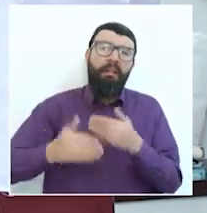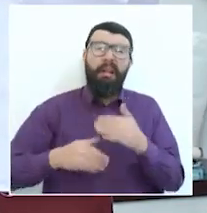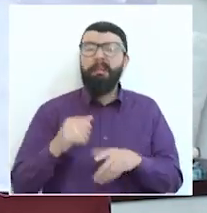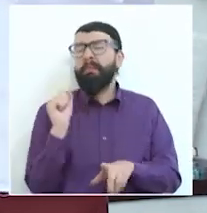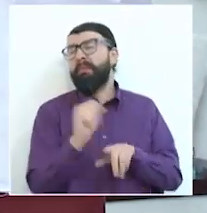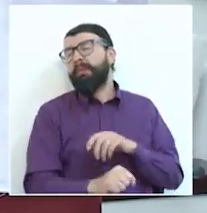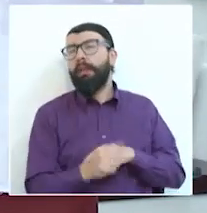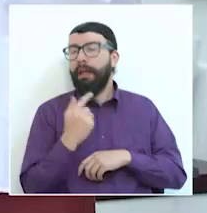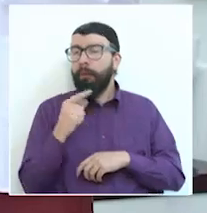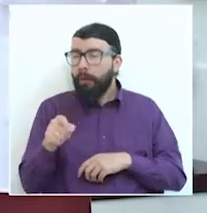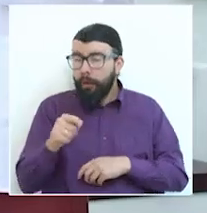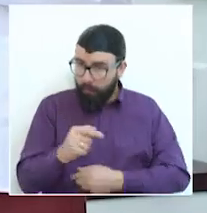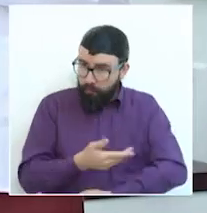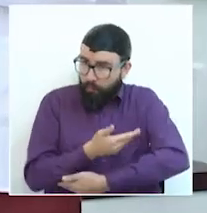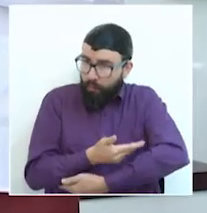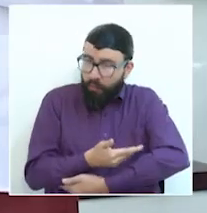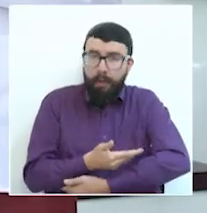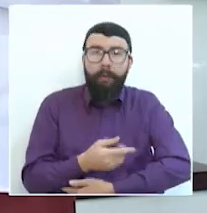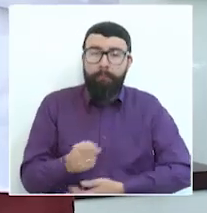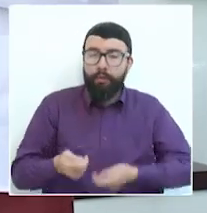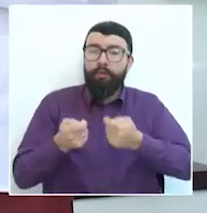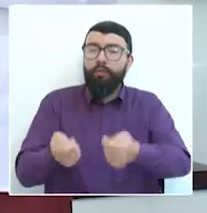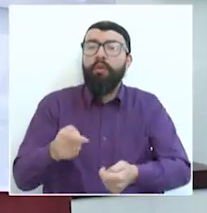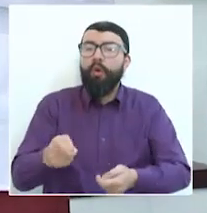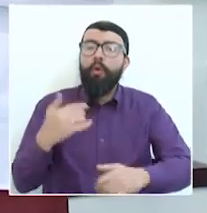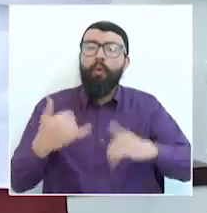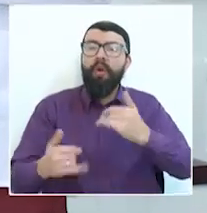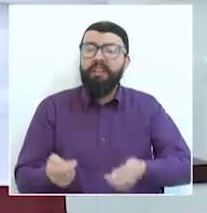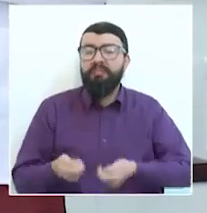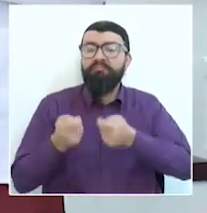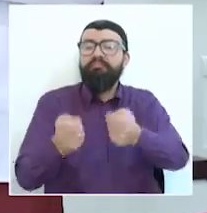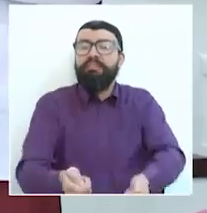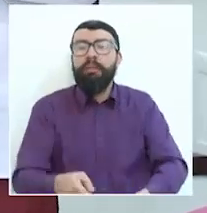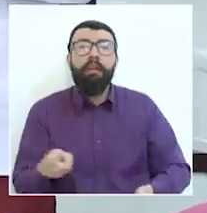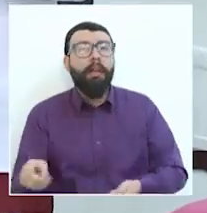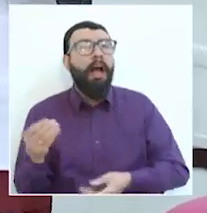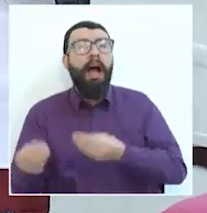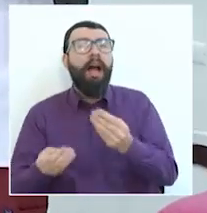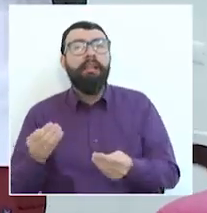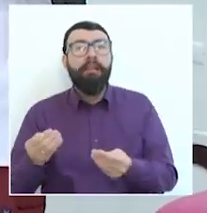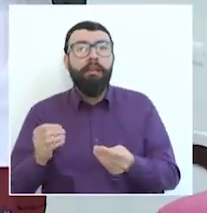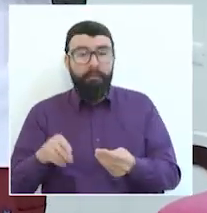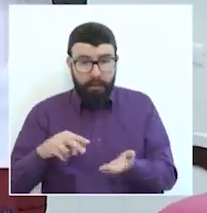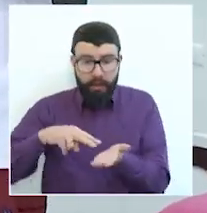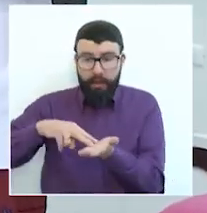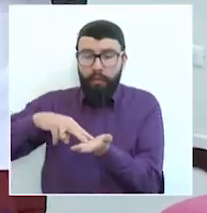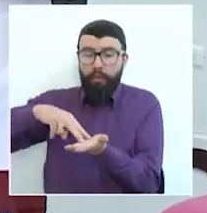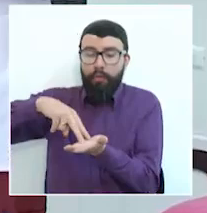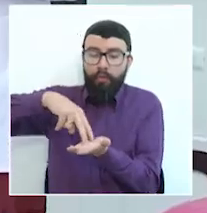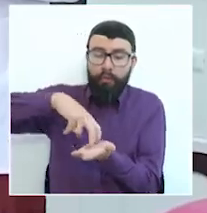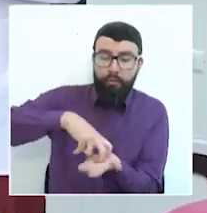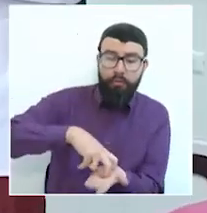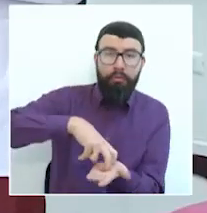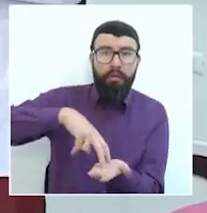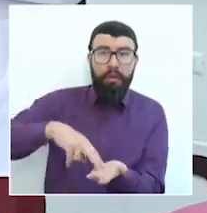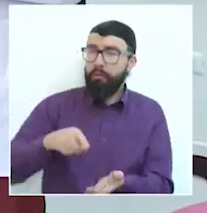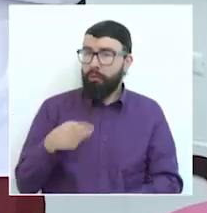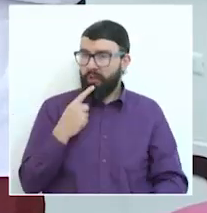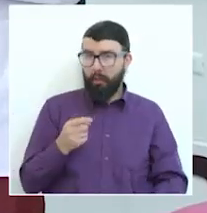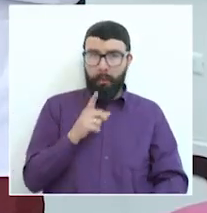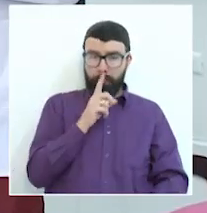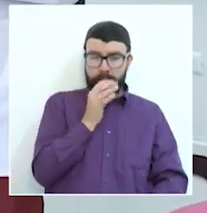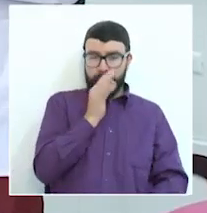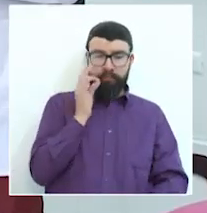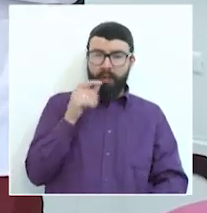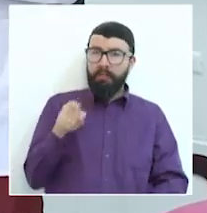yo le pregunto a un bebé, yo le tiro un juguete a un bebé al piso, el bebé, sin yo decirle absolutamente nada, va a